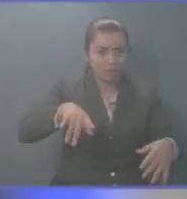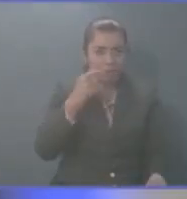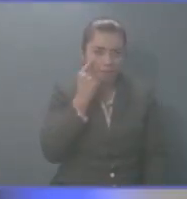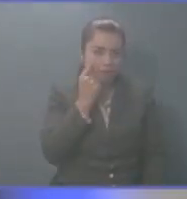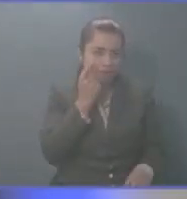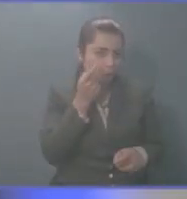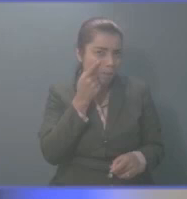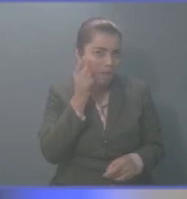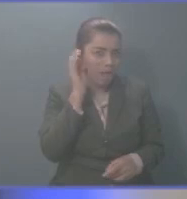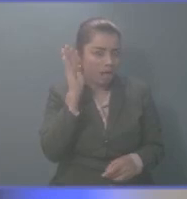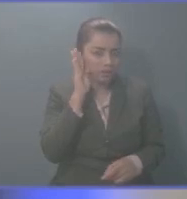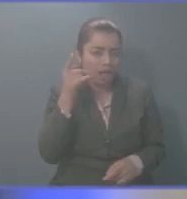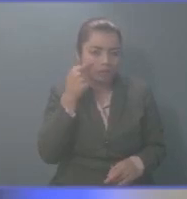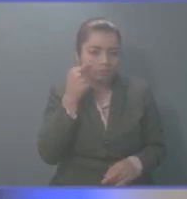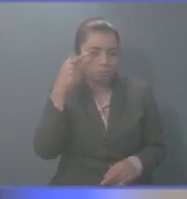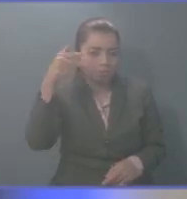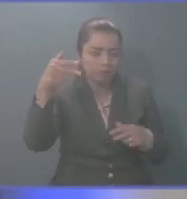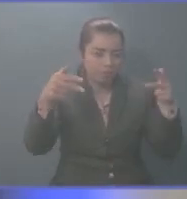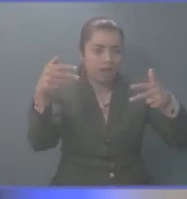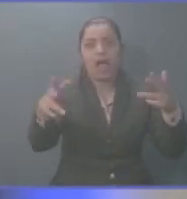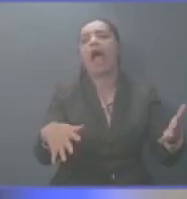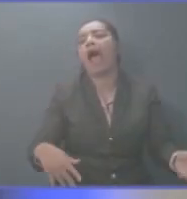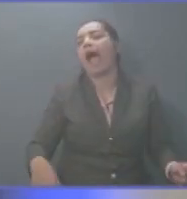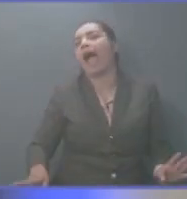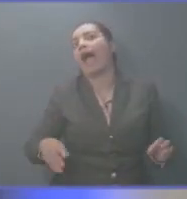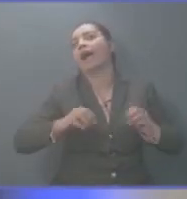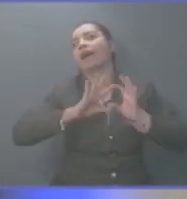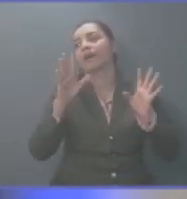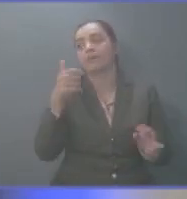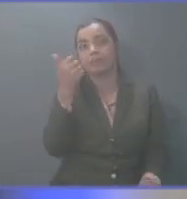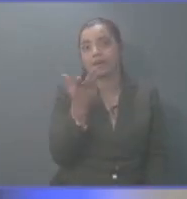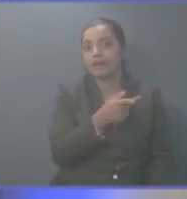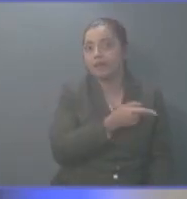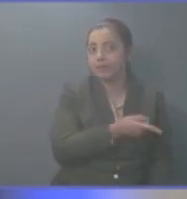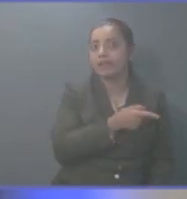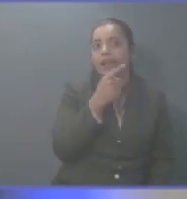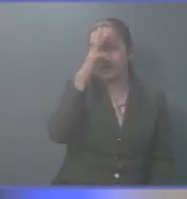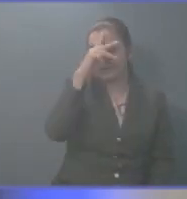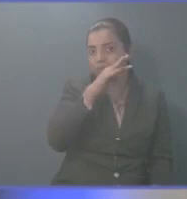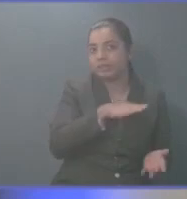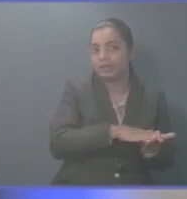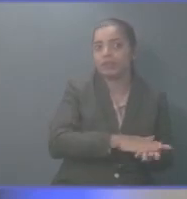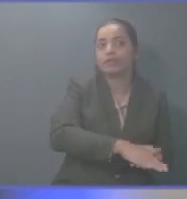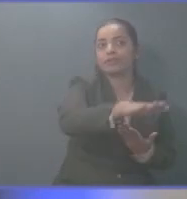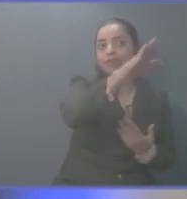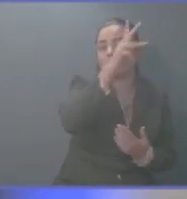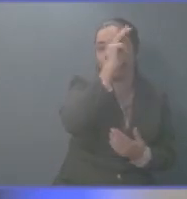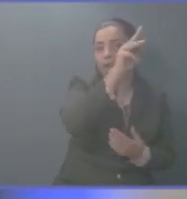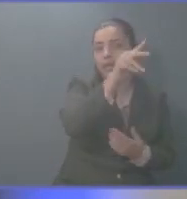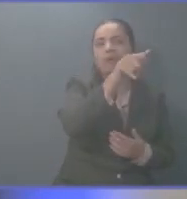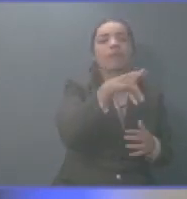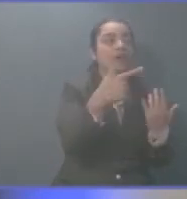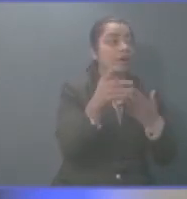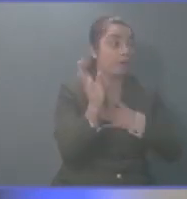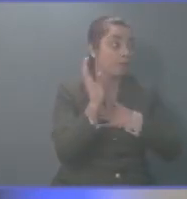entramos nosotros en una duda razonable y decimos, bueno, ¿a qué fue? ¿A comprometer los 26 millones en una licitación?